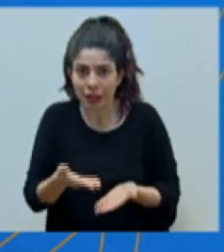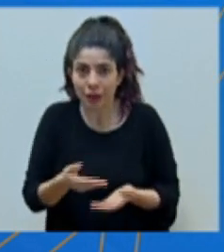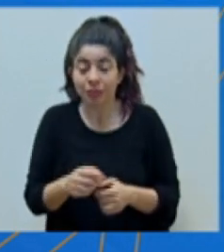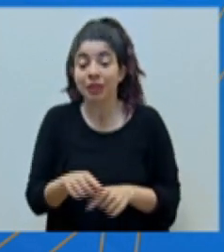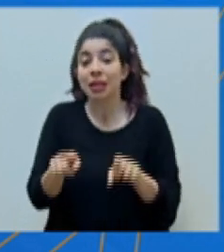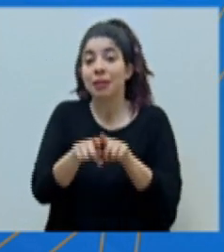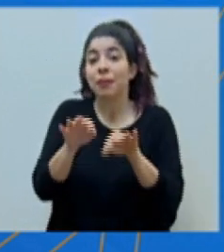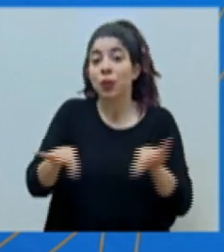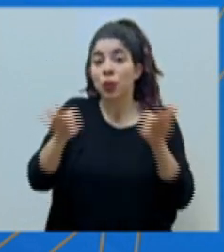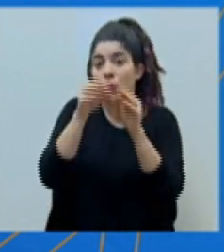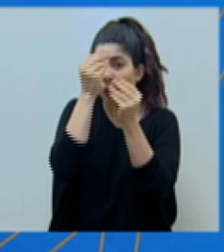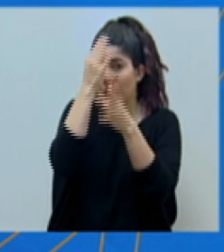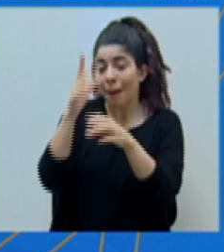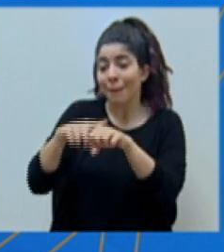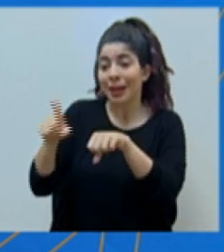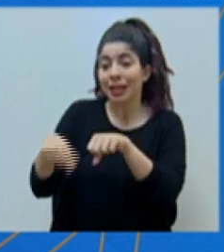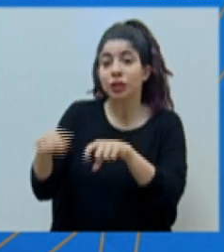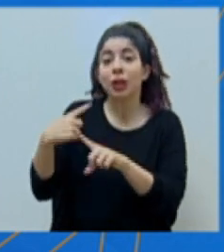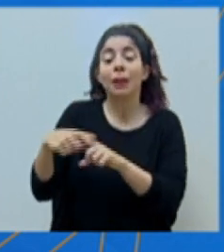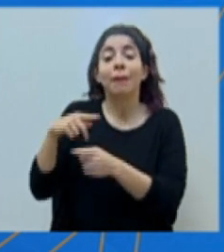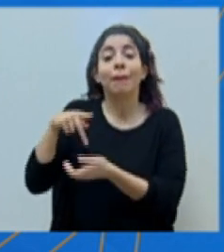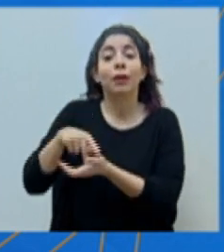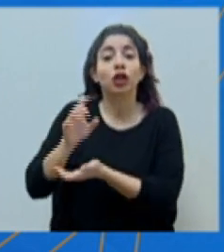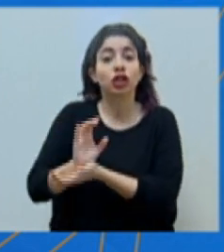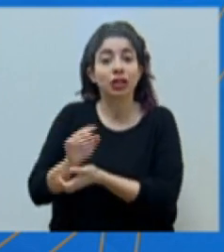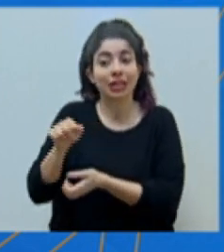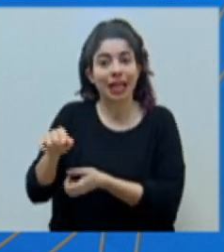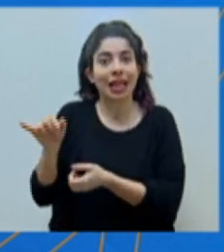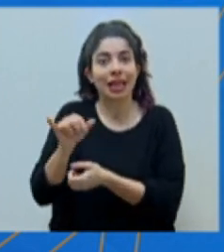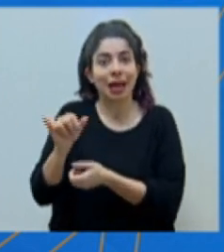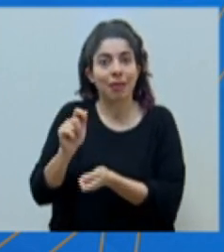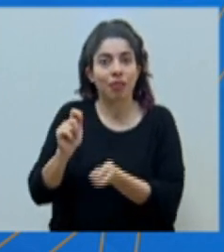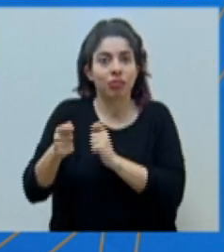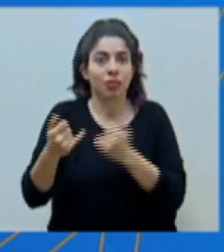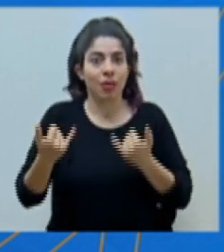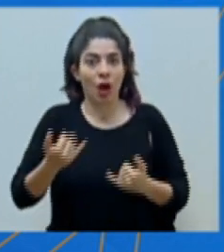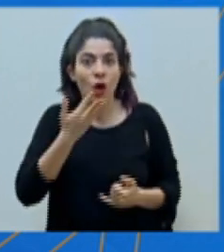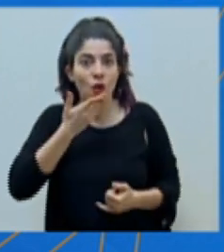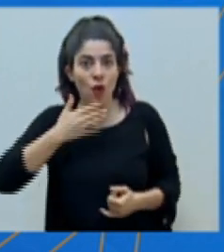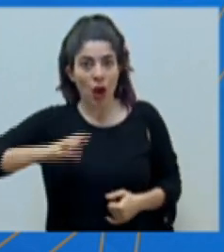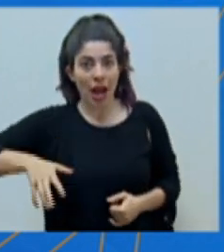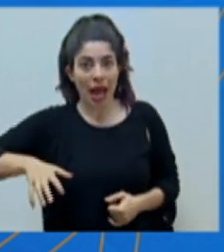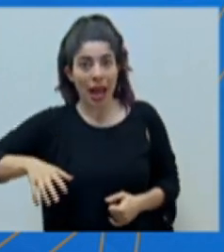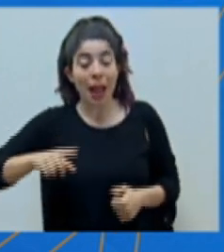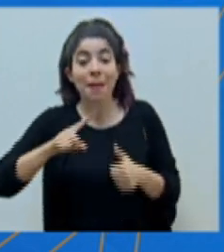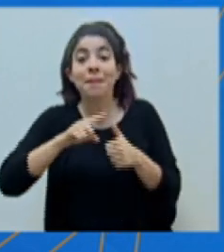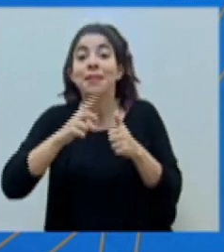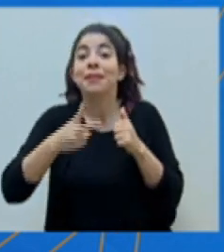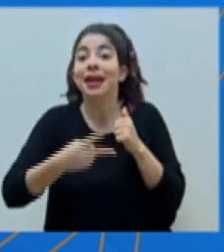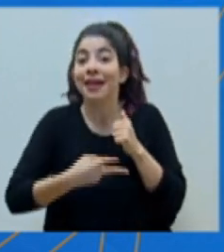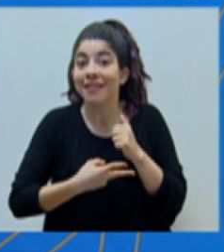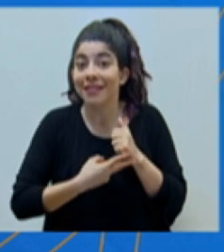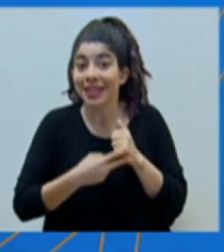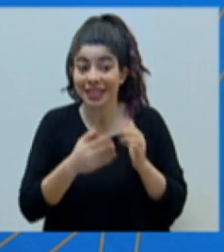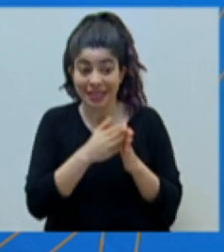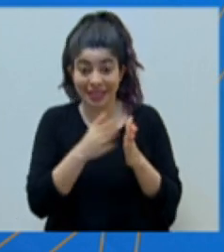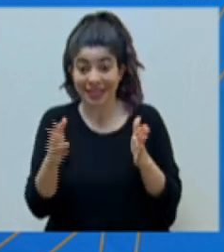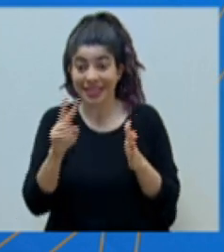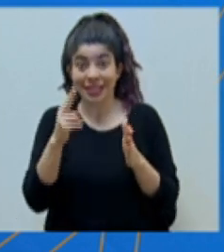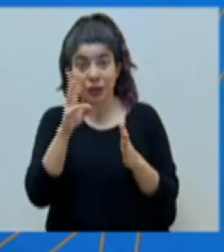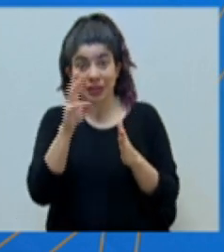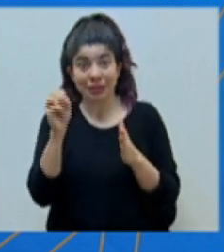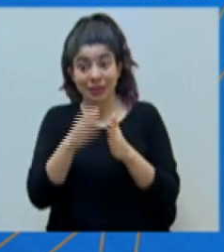Pérez Celedón y Pocosí, que también suben a alerta naranja, es la primera vez en este segundo semestre que